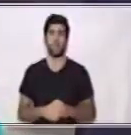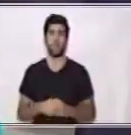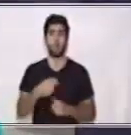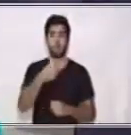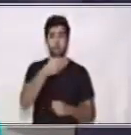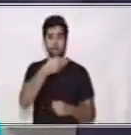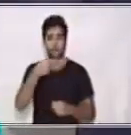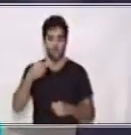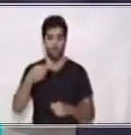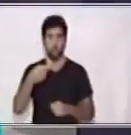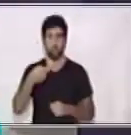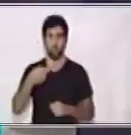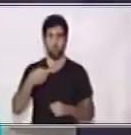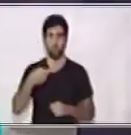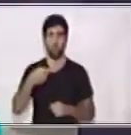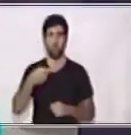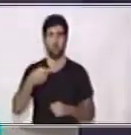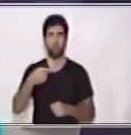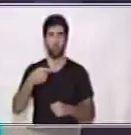menos